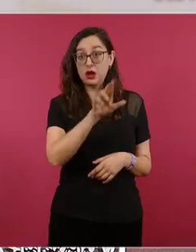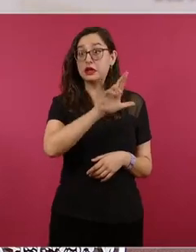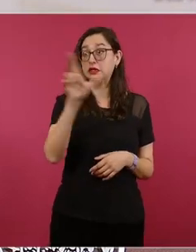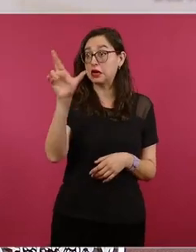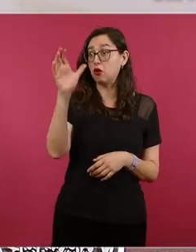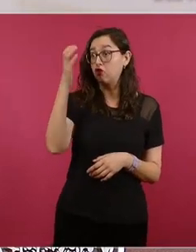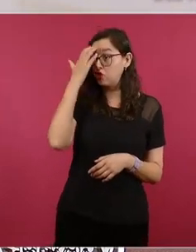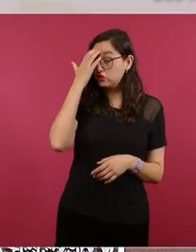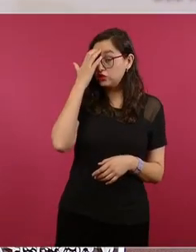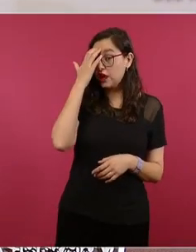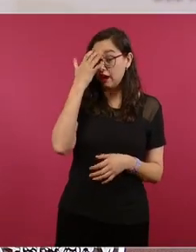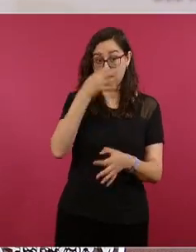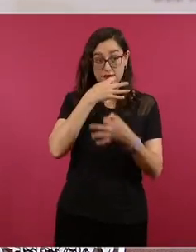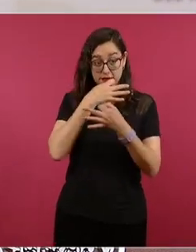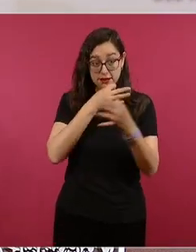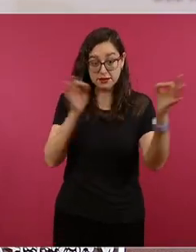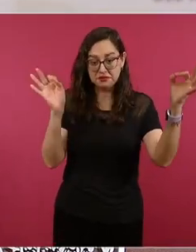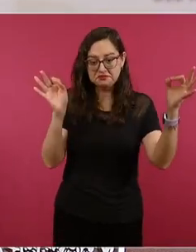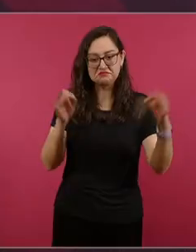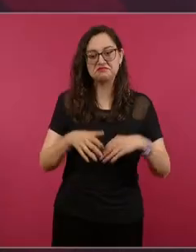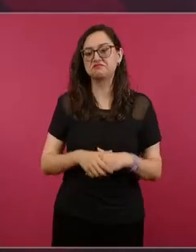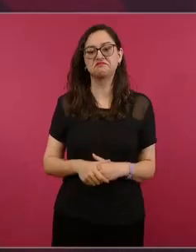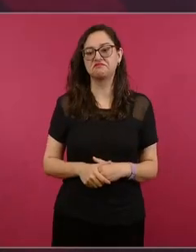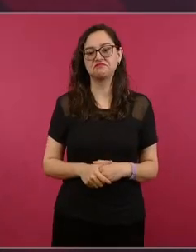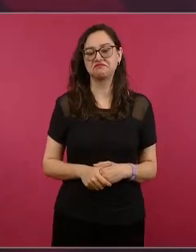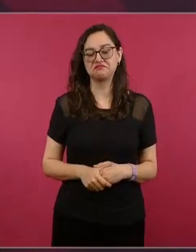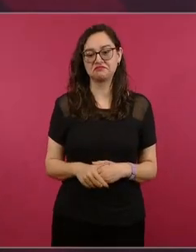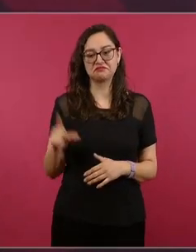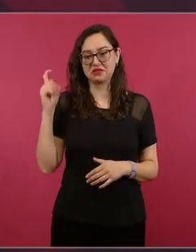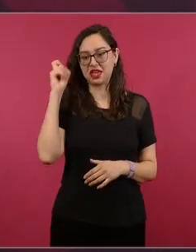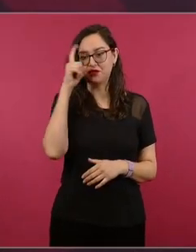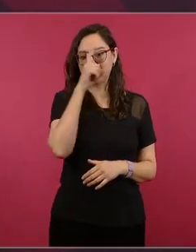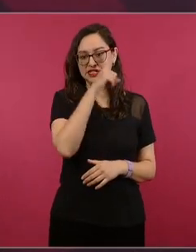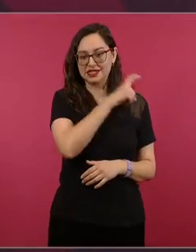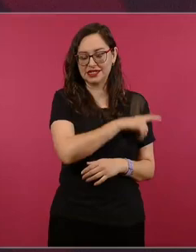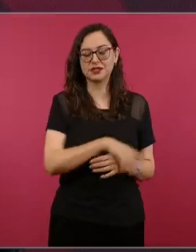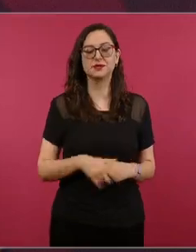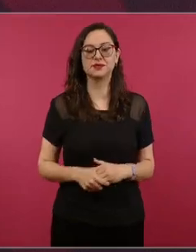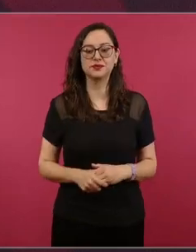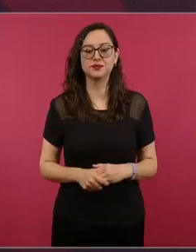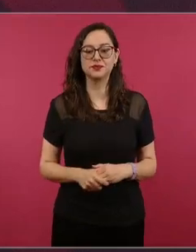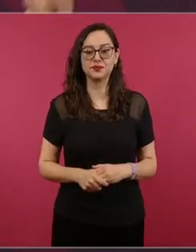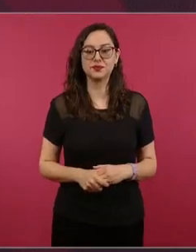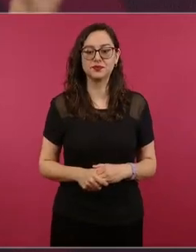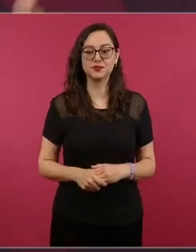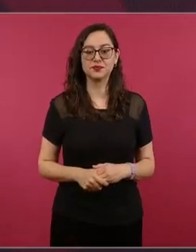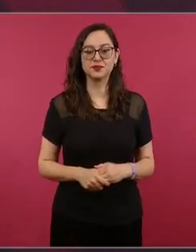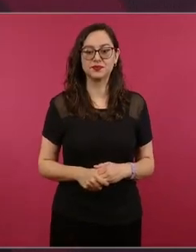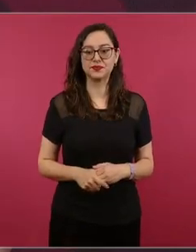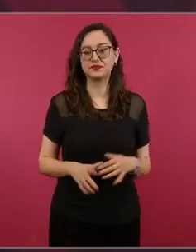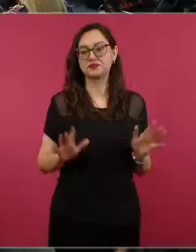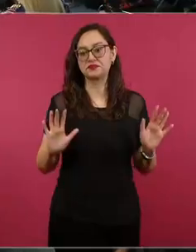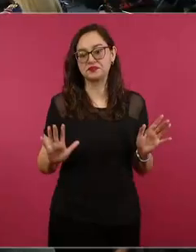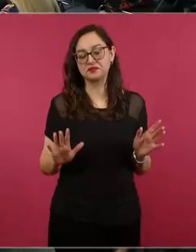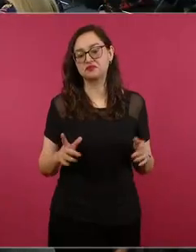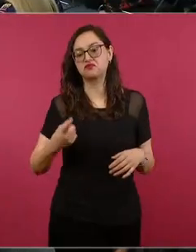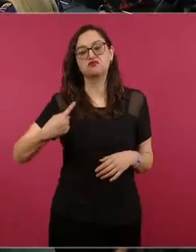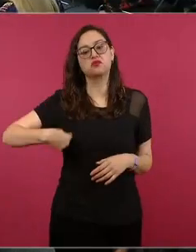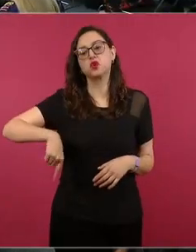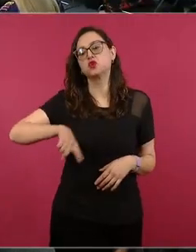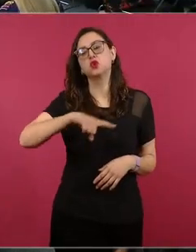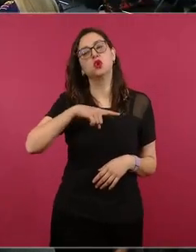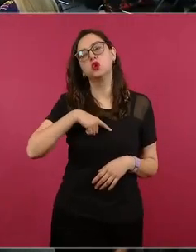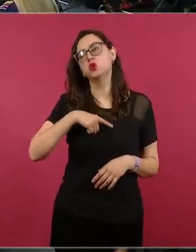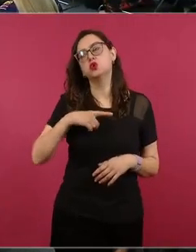lo diga. Más van a decir es que nosotros no estamos para eso.